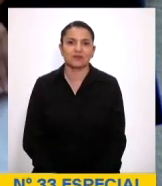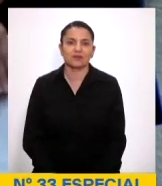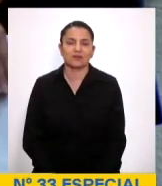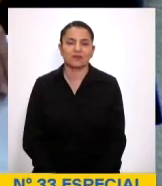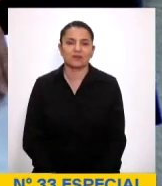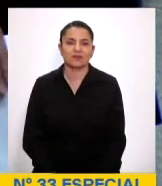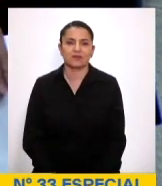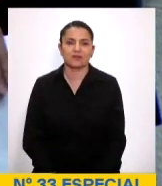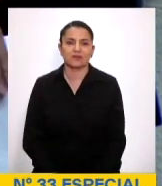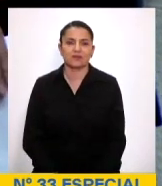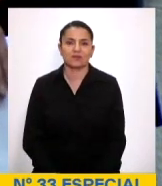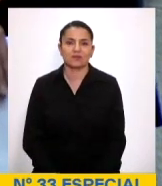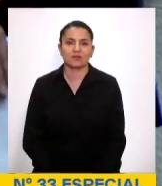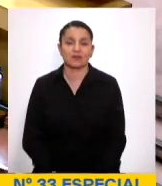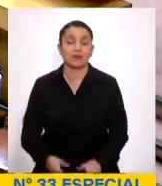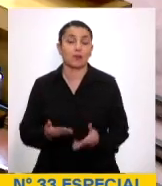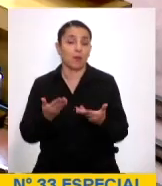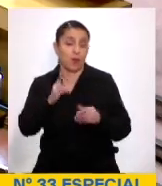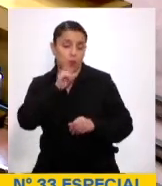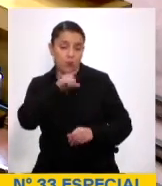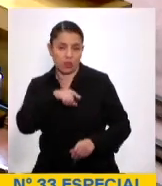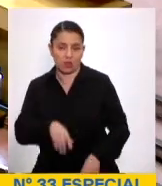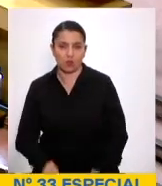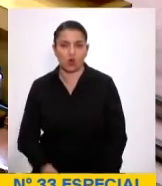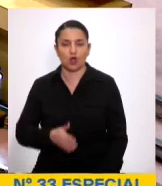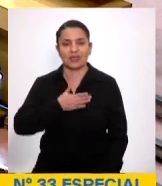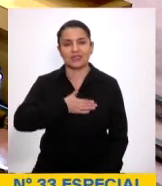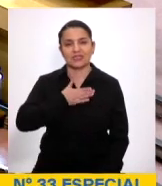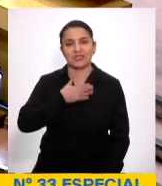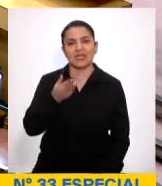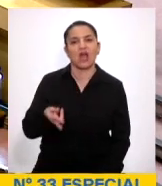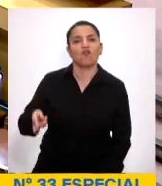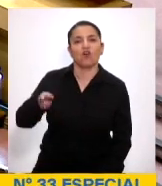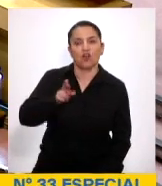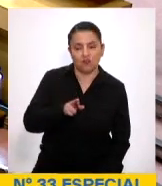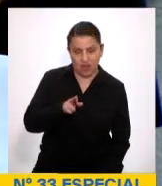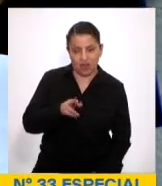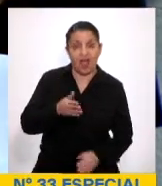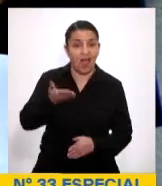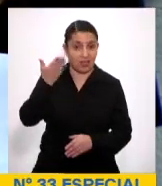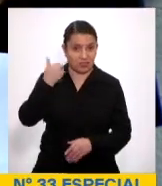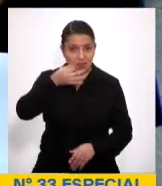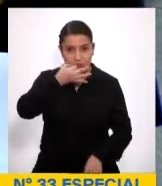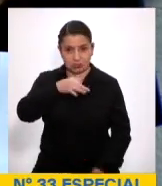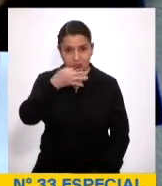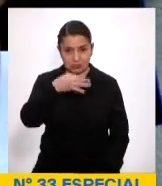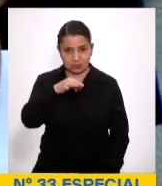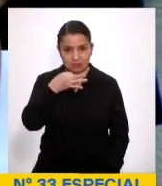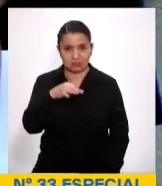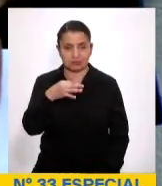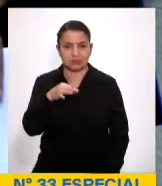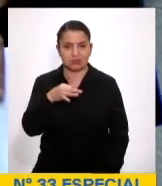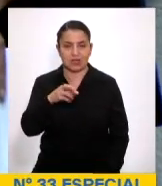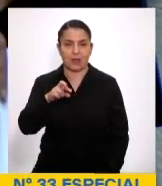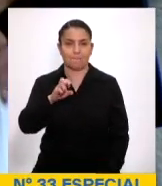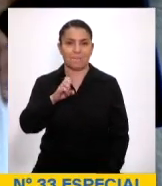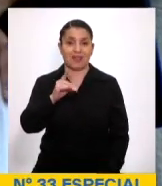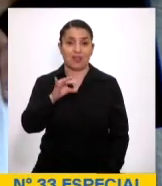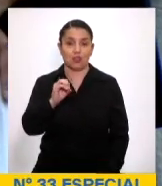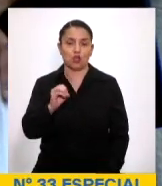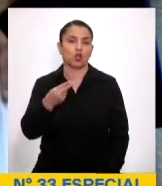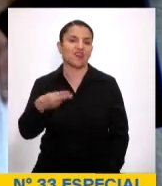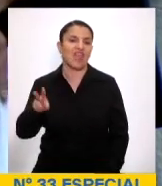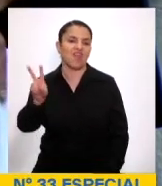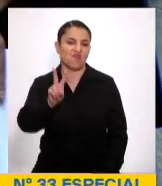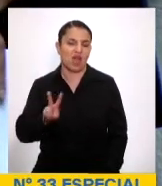Nacional para concluir quisiera volver a las palabras que nos entregaba Pedro de Valdivia cuando